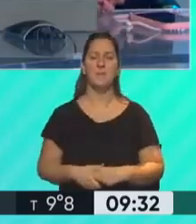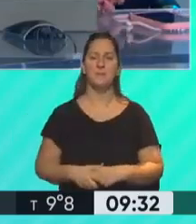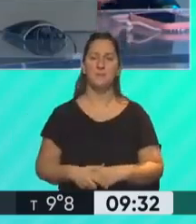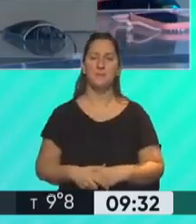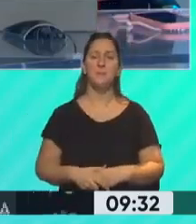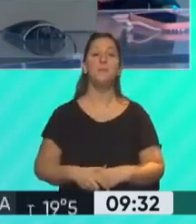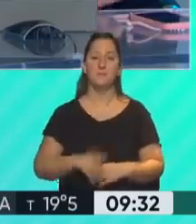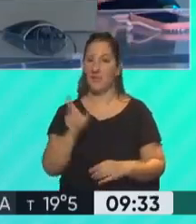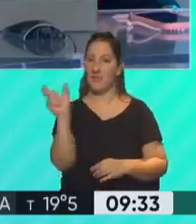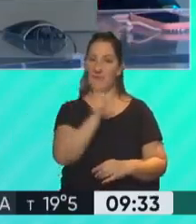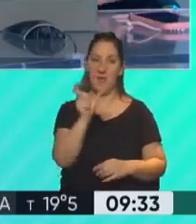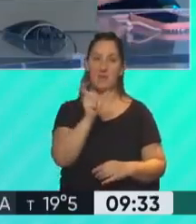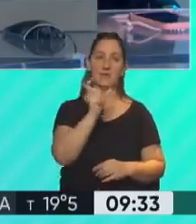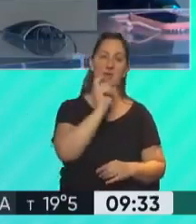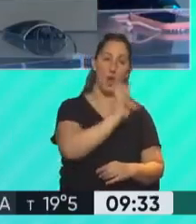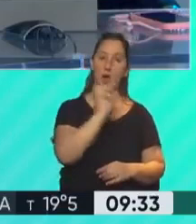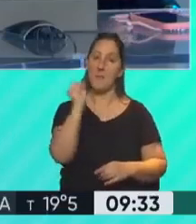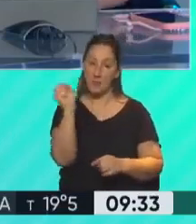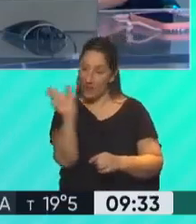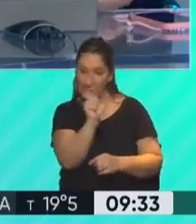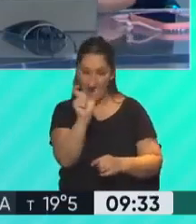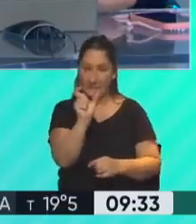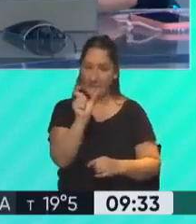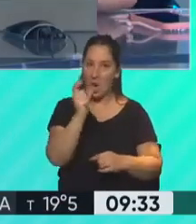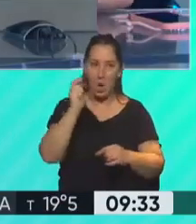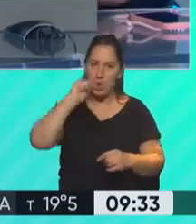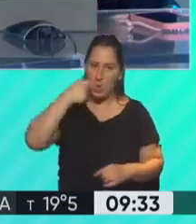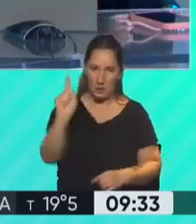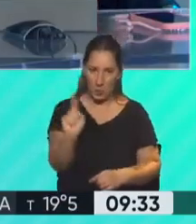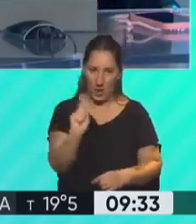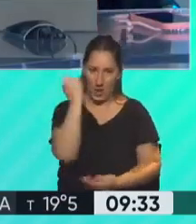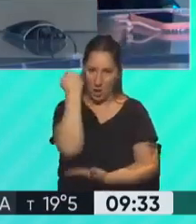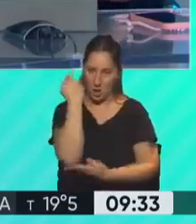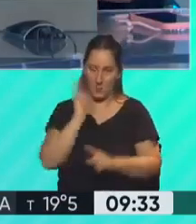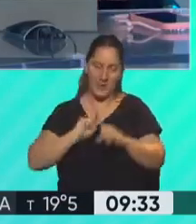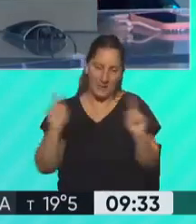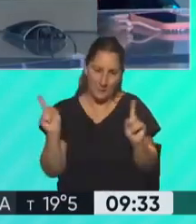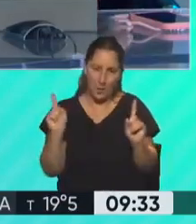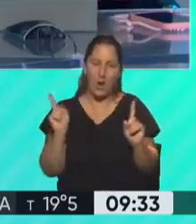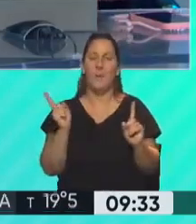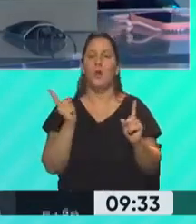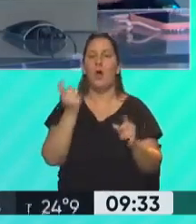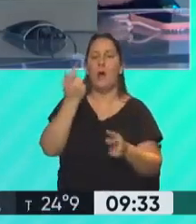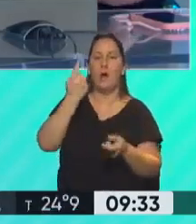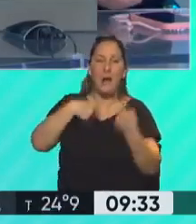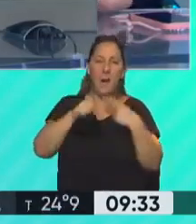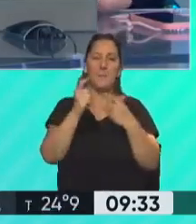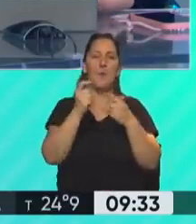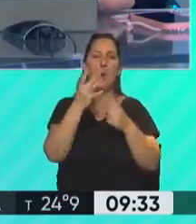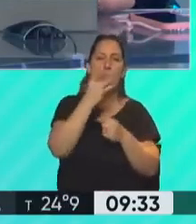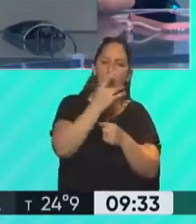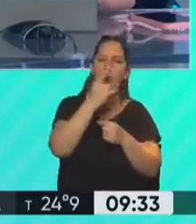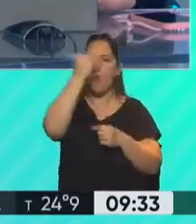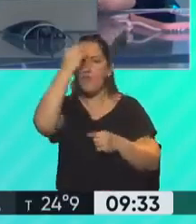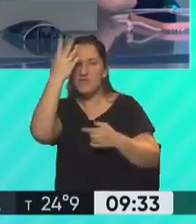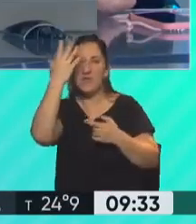la brecha no es buena para la economía dijo recuerden que la brecha digamos todos esos tipos de cambios financieros paralelos mueven muy